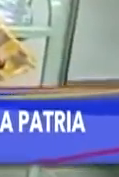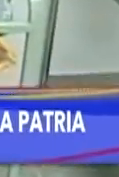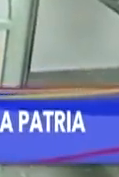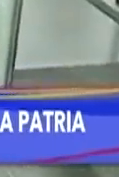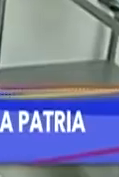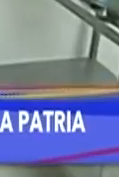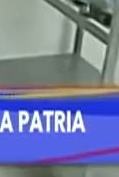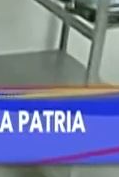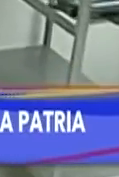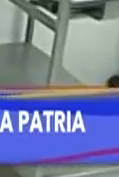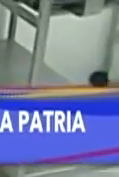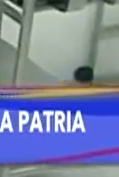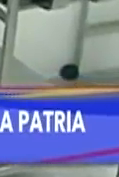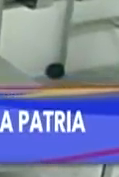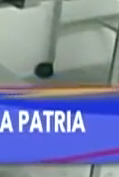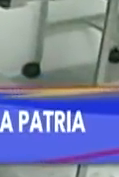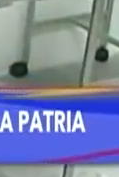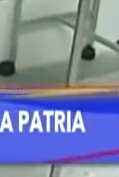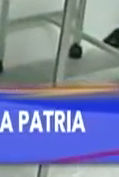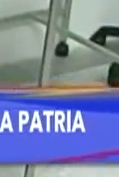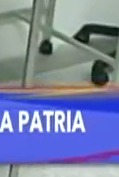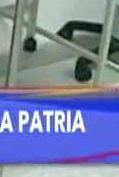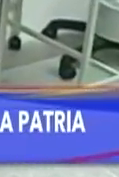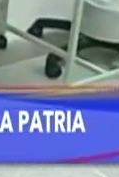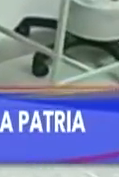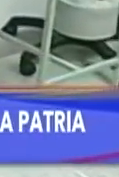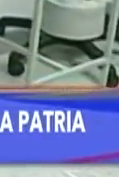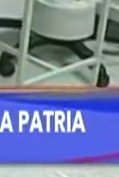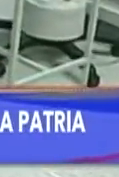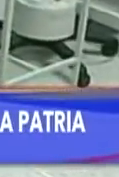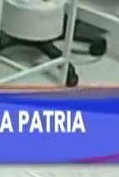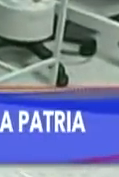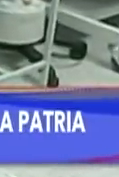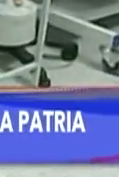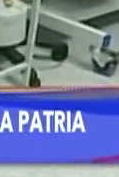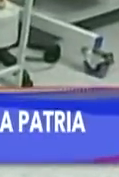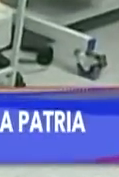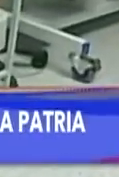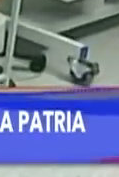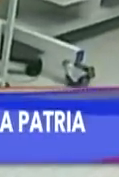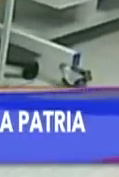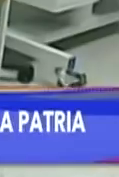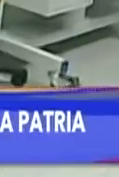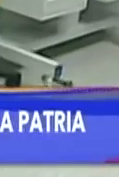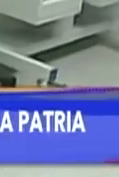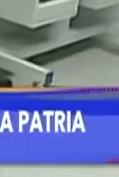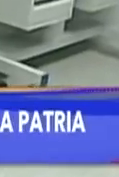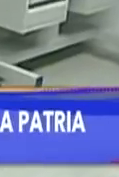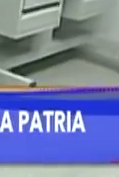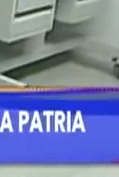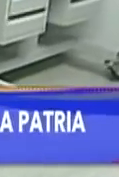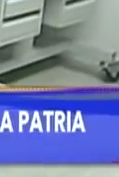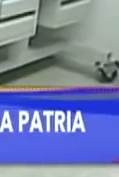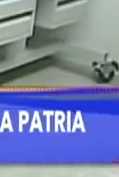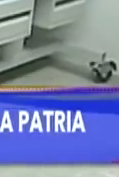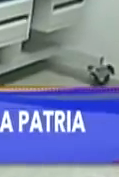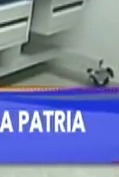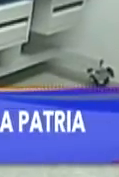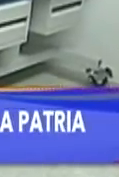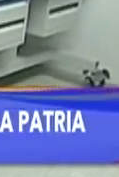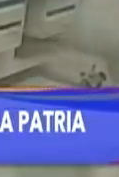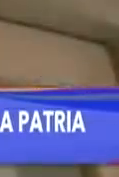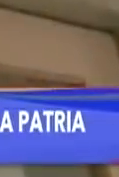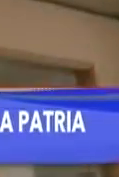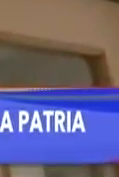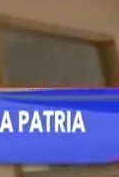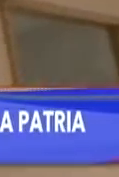su opinión hoy día del médico para Venezuela y especialmente en el Sistema Único de Salud. Estamos construyendo